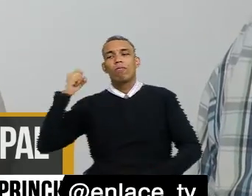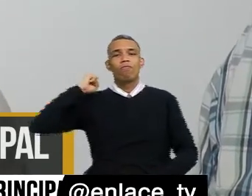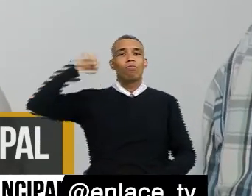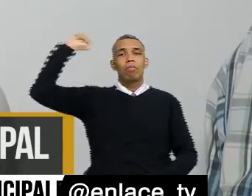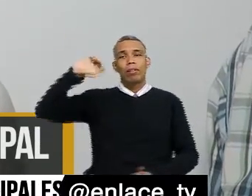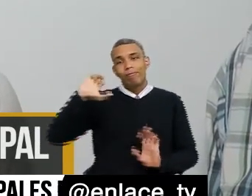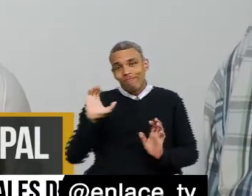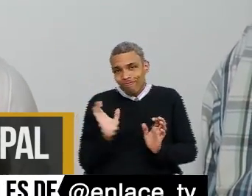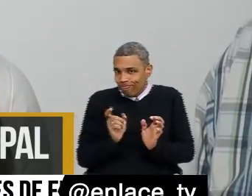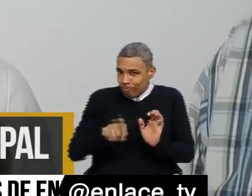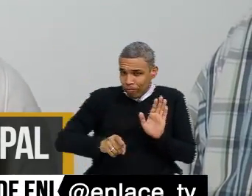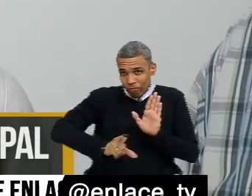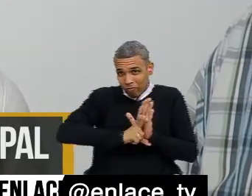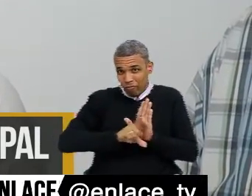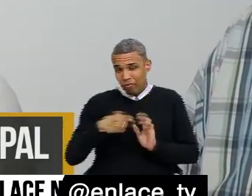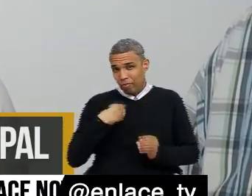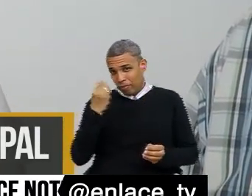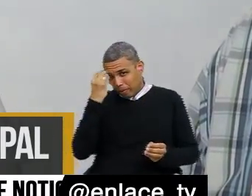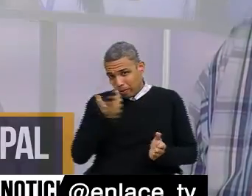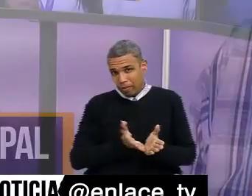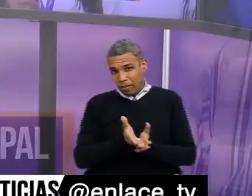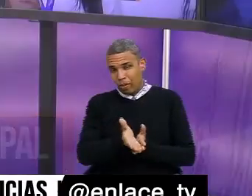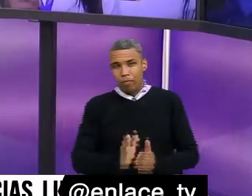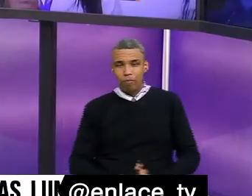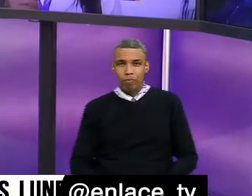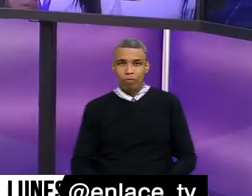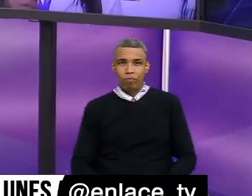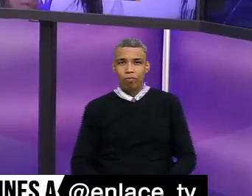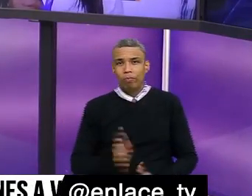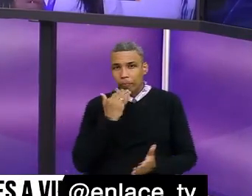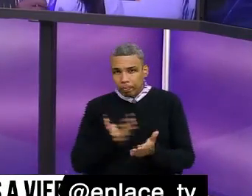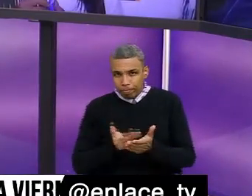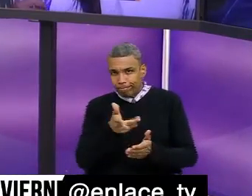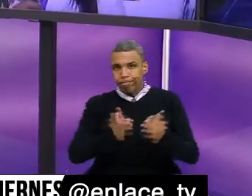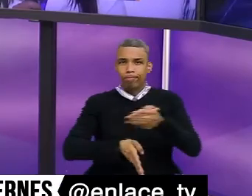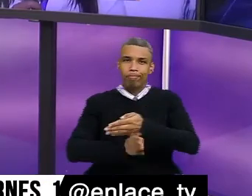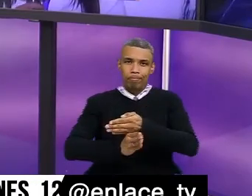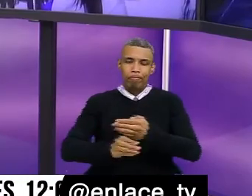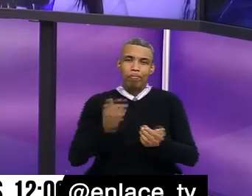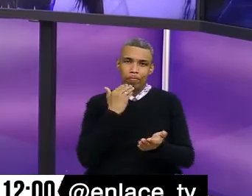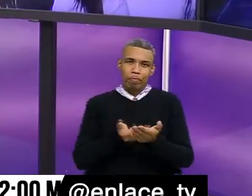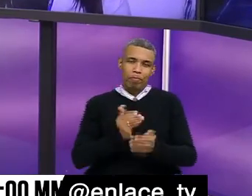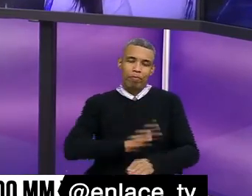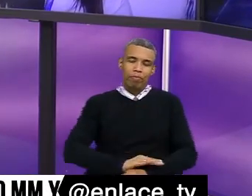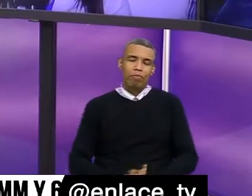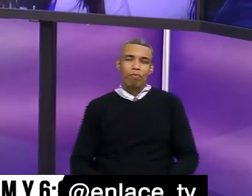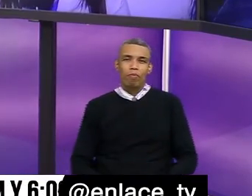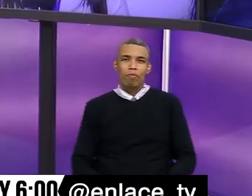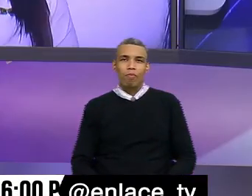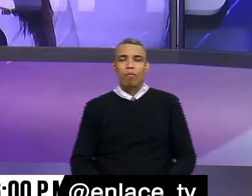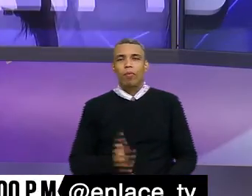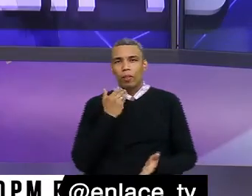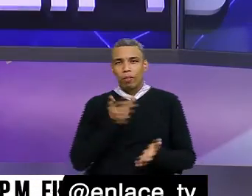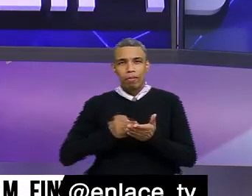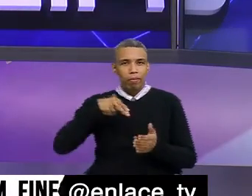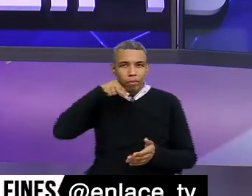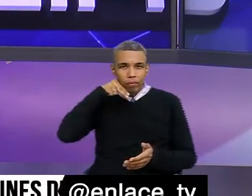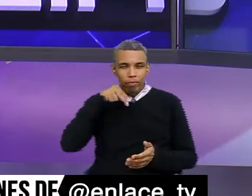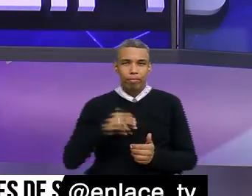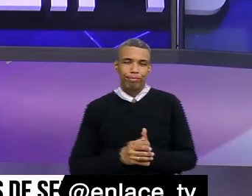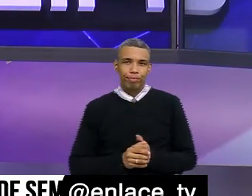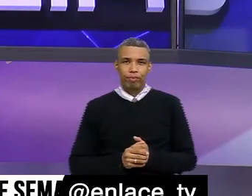en la Corporación Edilicia. La información por el momento, continúen ustedes en el estudio con más de Enlace Noticias. Muy buenas tardes. Gracias, Neila, muy buenas tardes